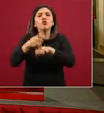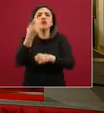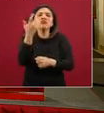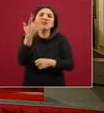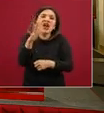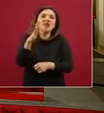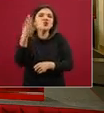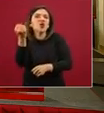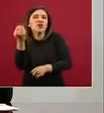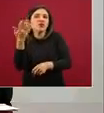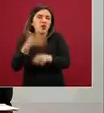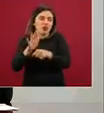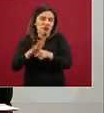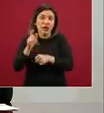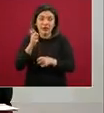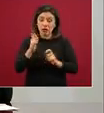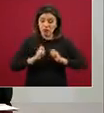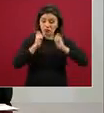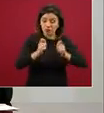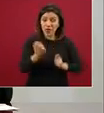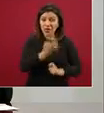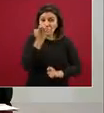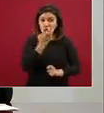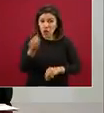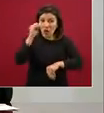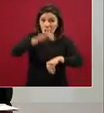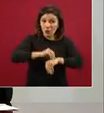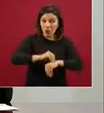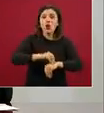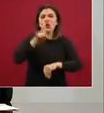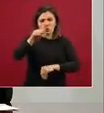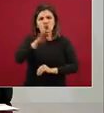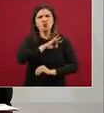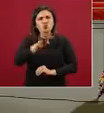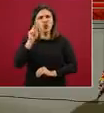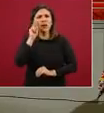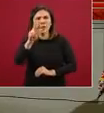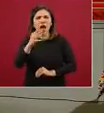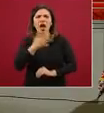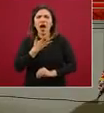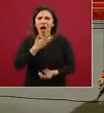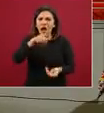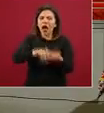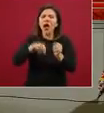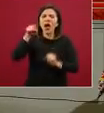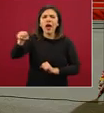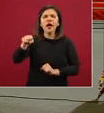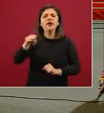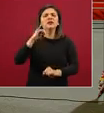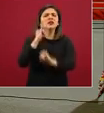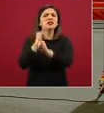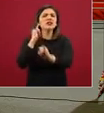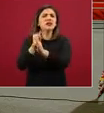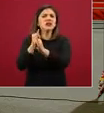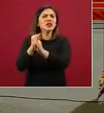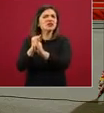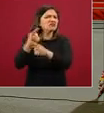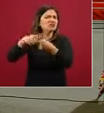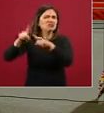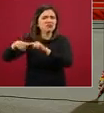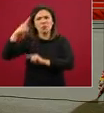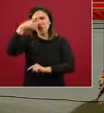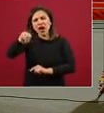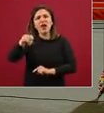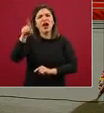asignaciones de escuelas las pueden consultar en las páginas de internet de